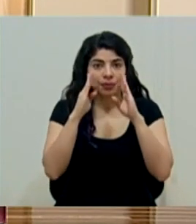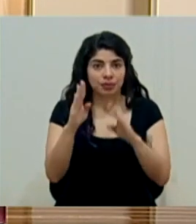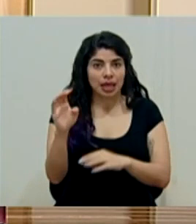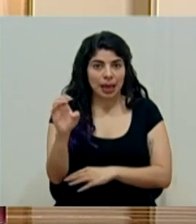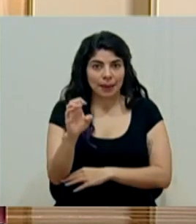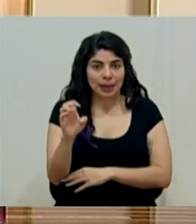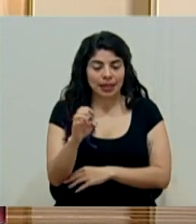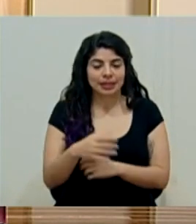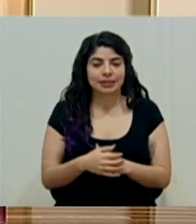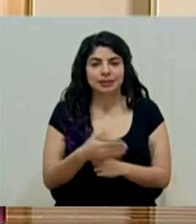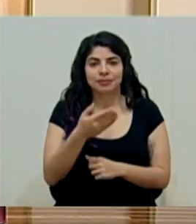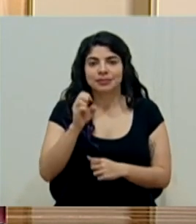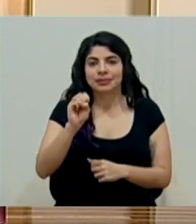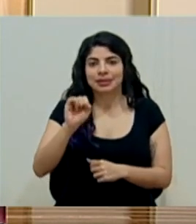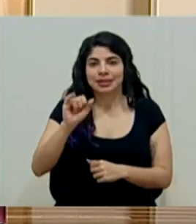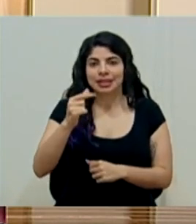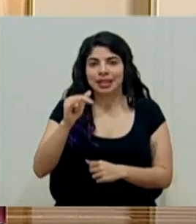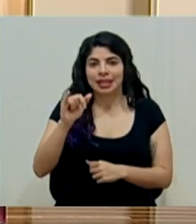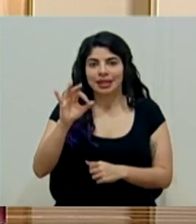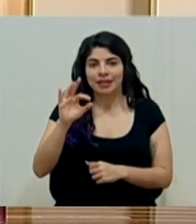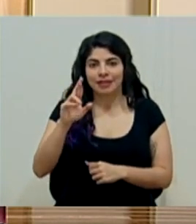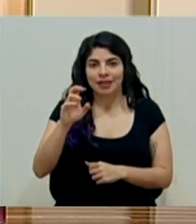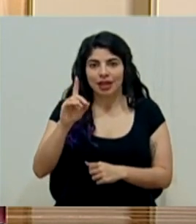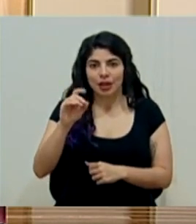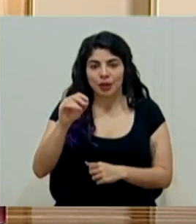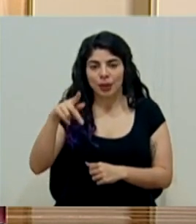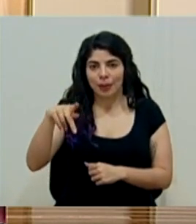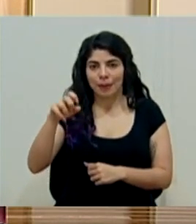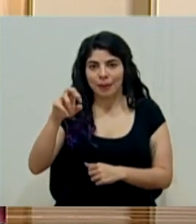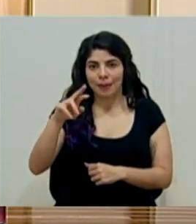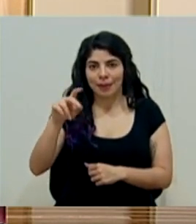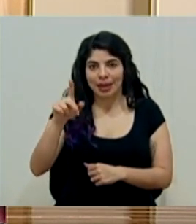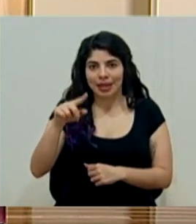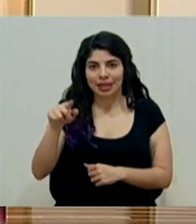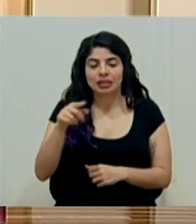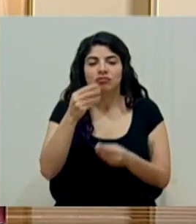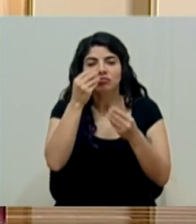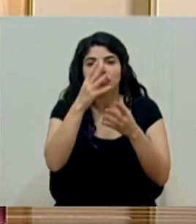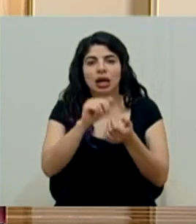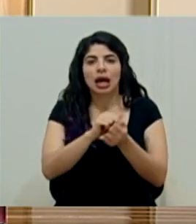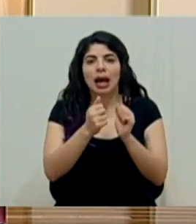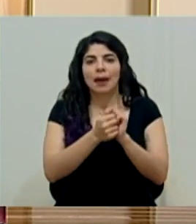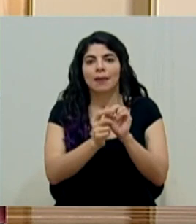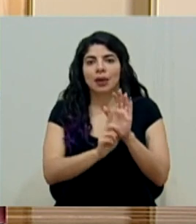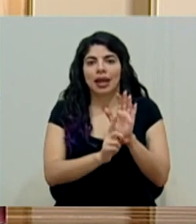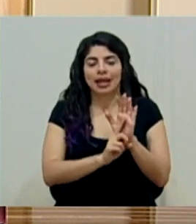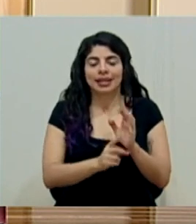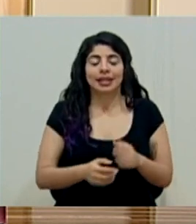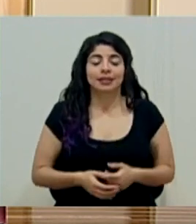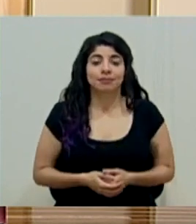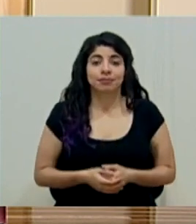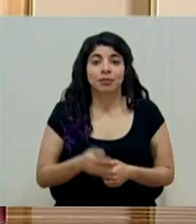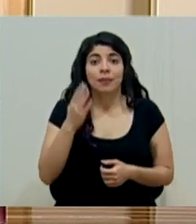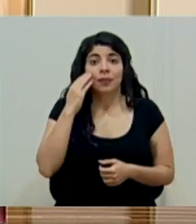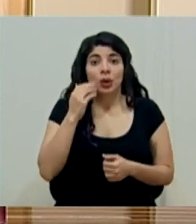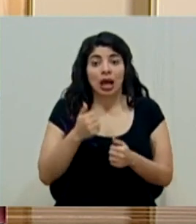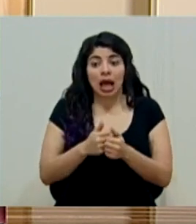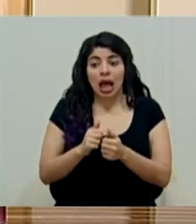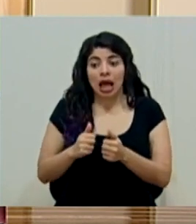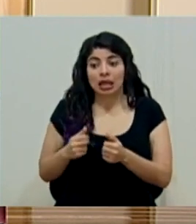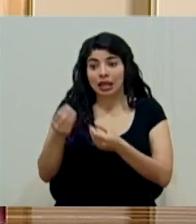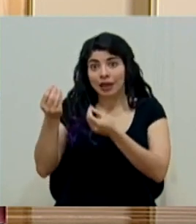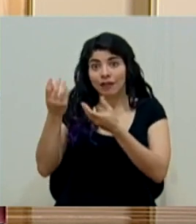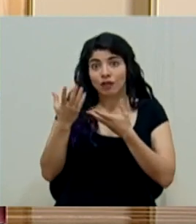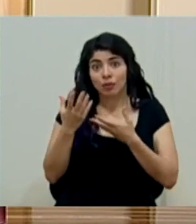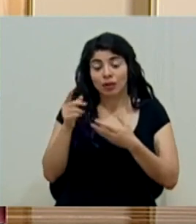Atención de Emergencias, Sigifredo Pérez, quien detallará la actualización de cambios de alertas. Debido a una demora en los datos